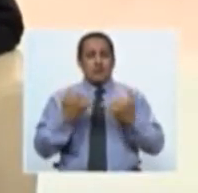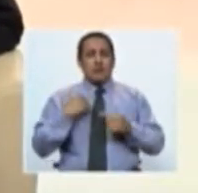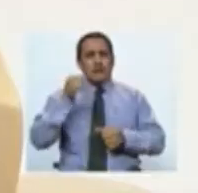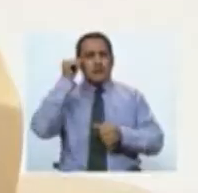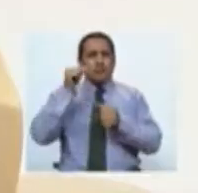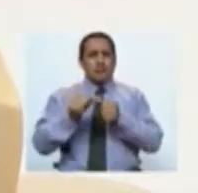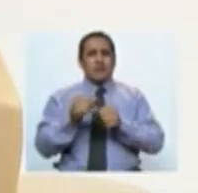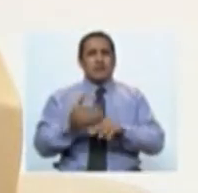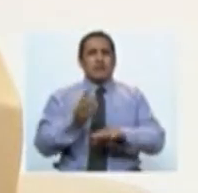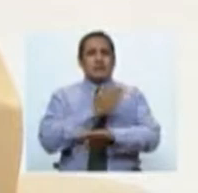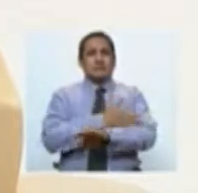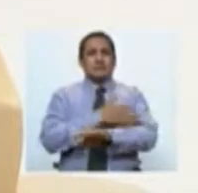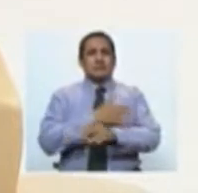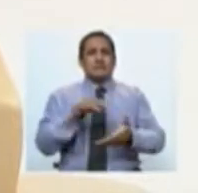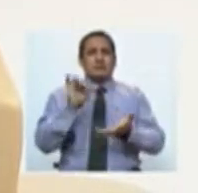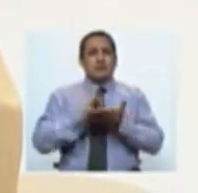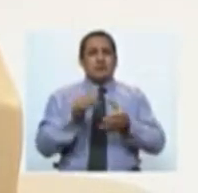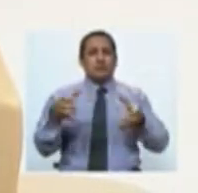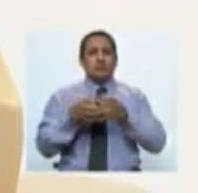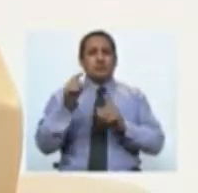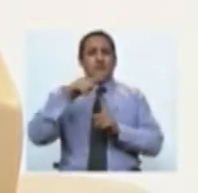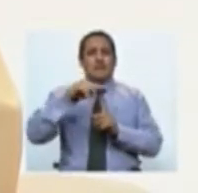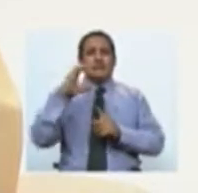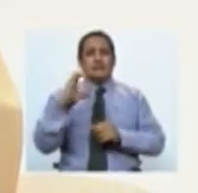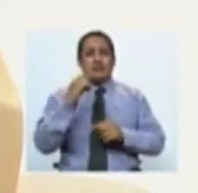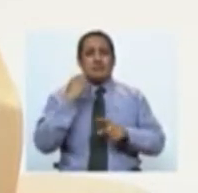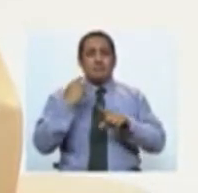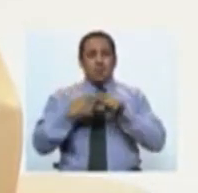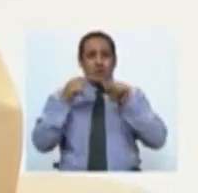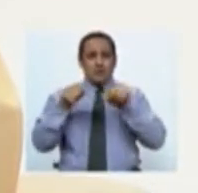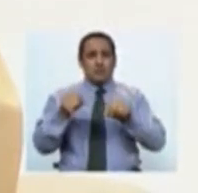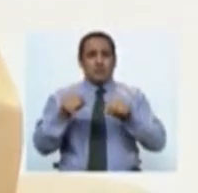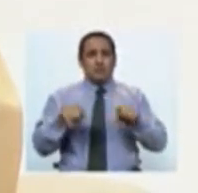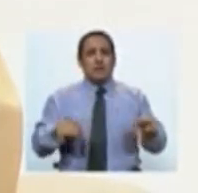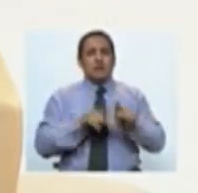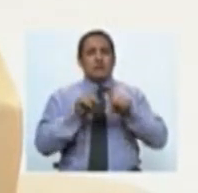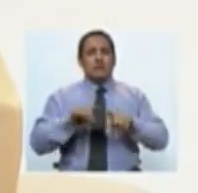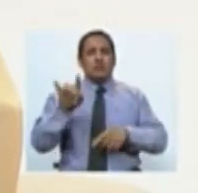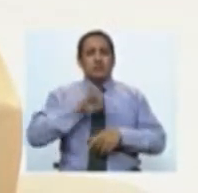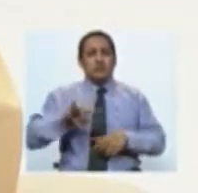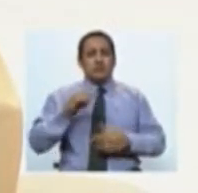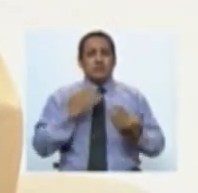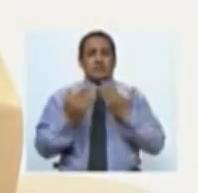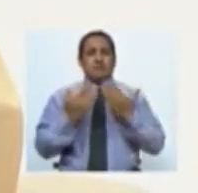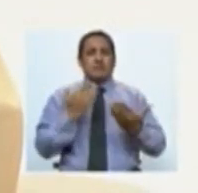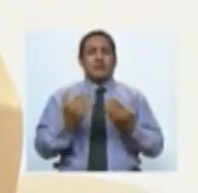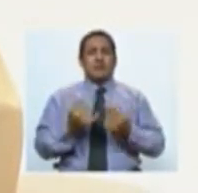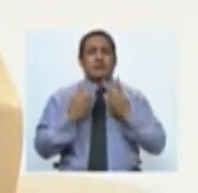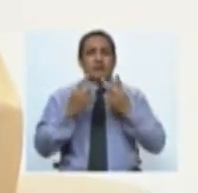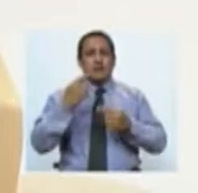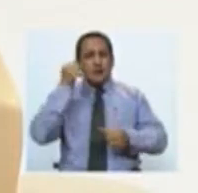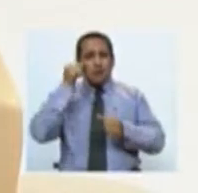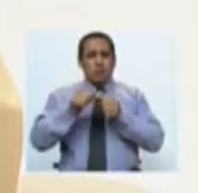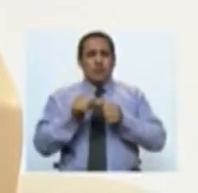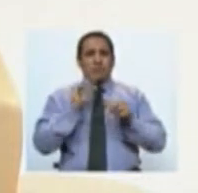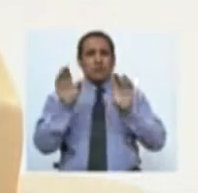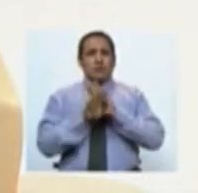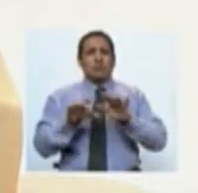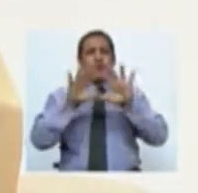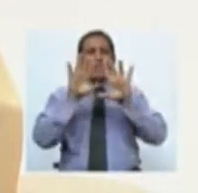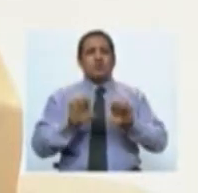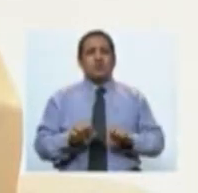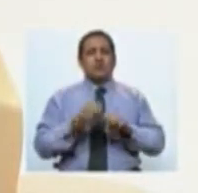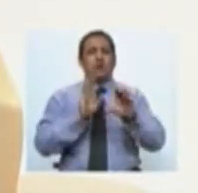justamente recordaba también que el Tribunal Constitucional para este punto utiliza esta figura técnica del bloque